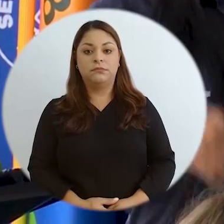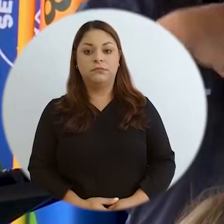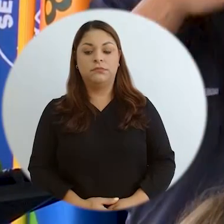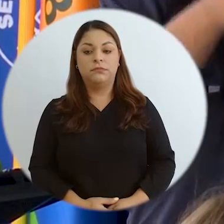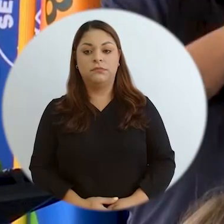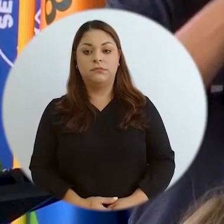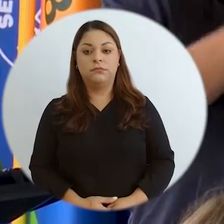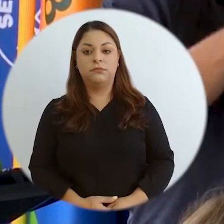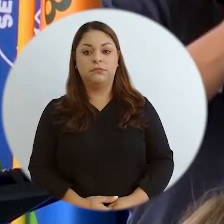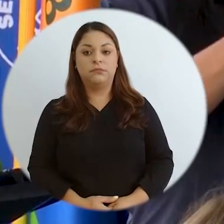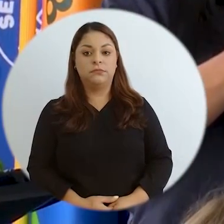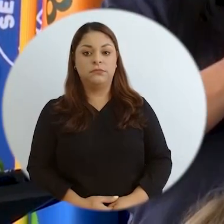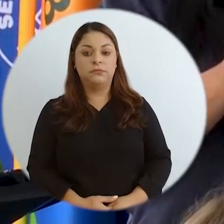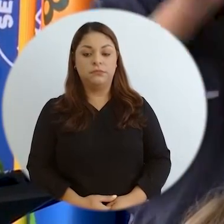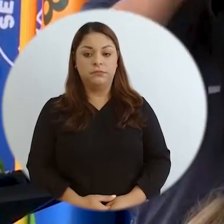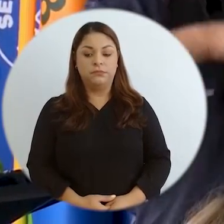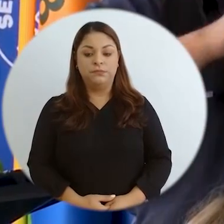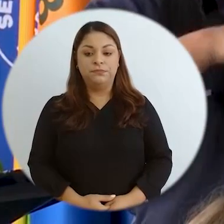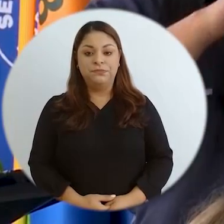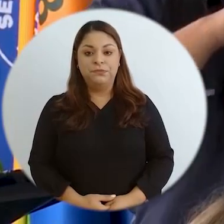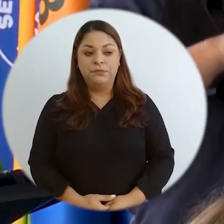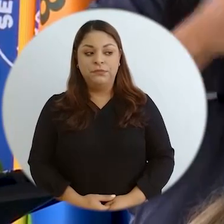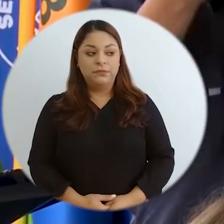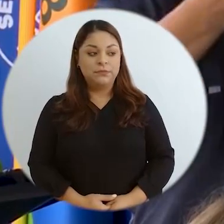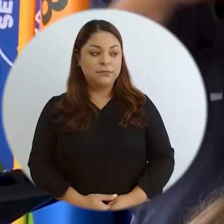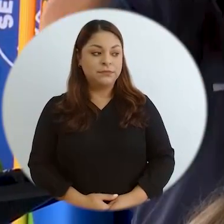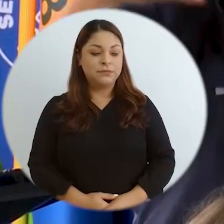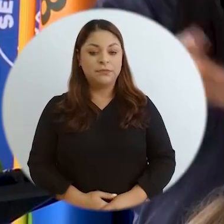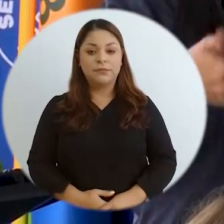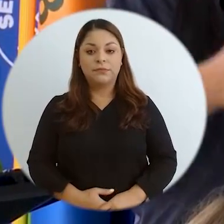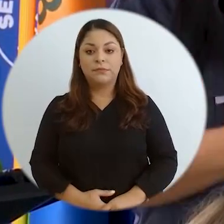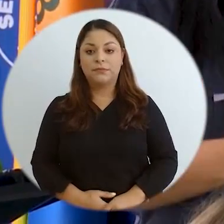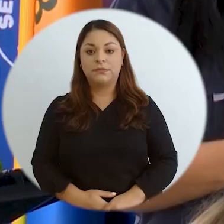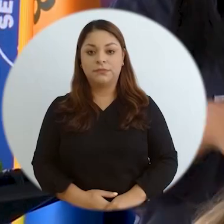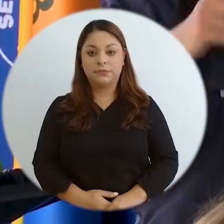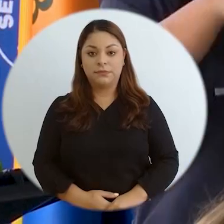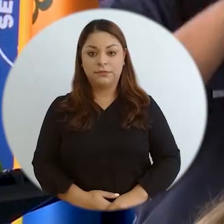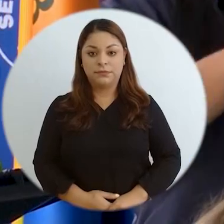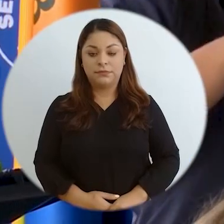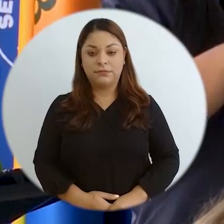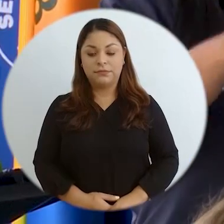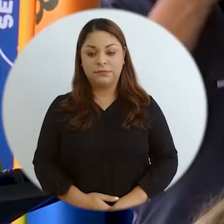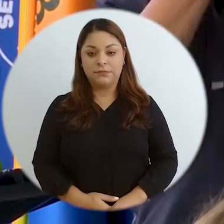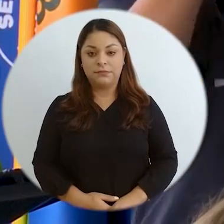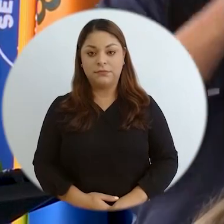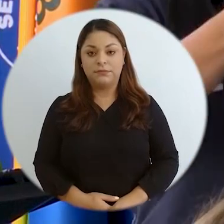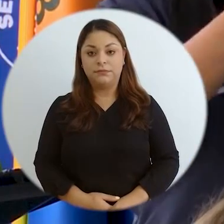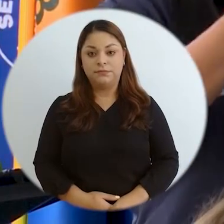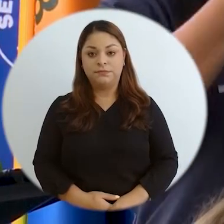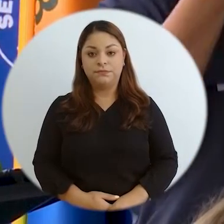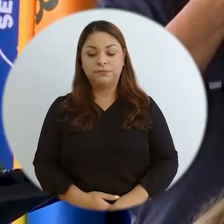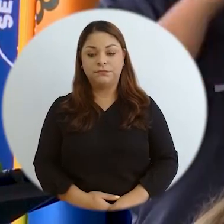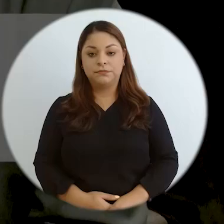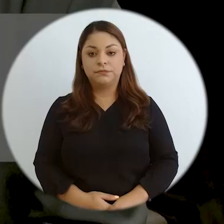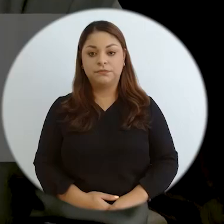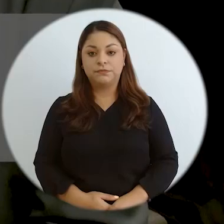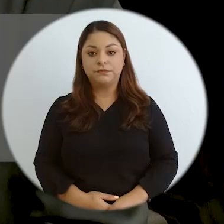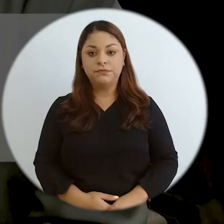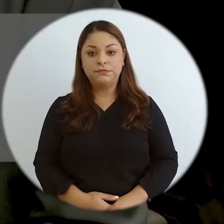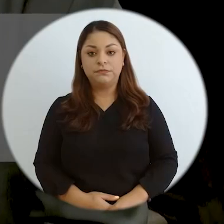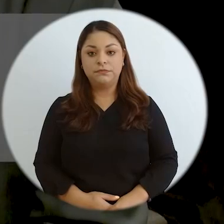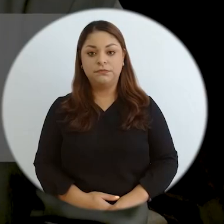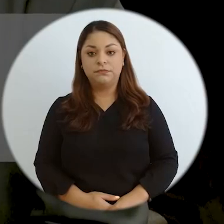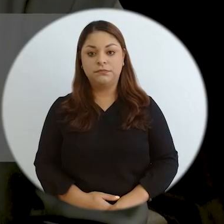investiga todo el tema de SINART y además pues se vio en el mes de diciembre también envuelta en algunos temas relacionados con su